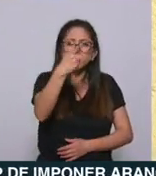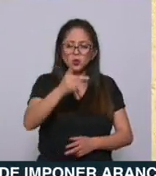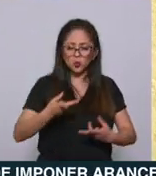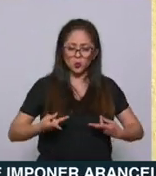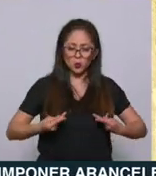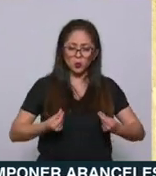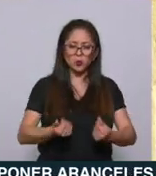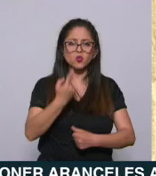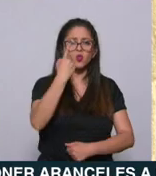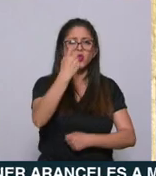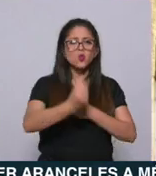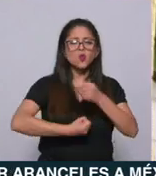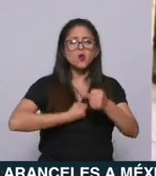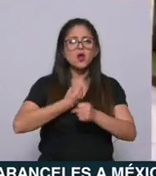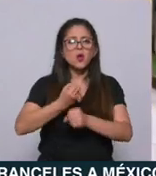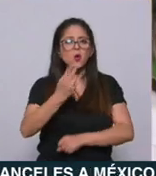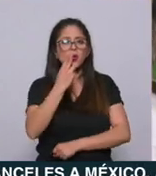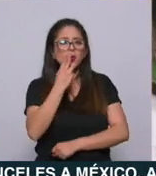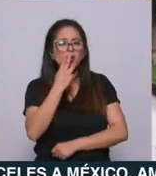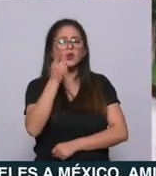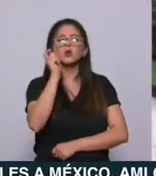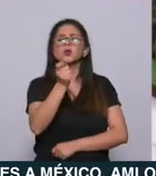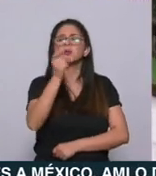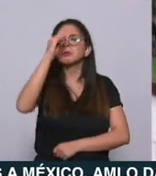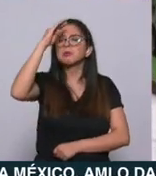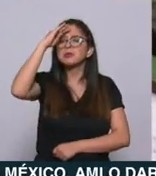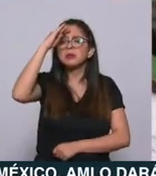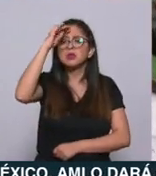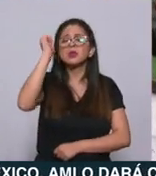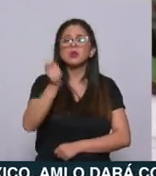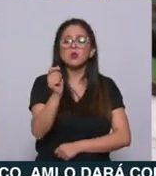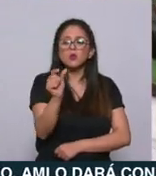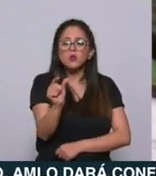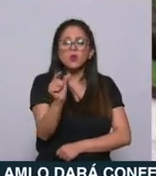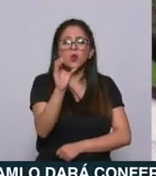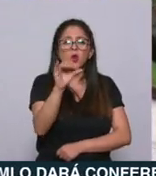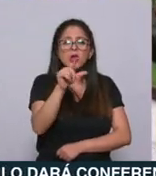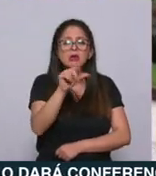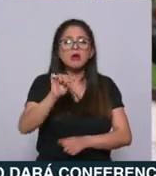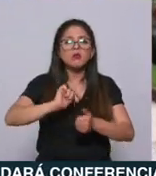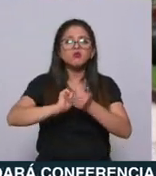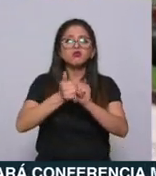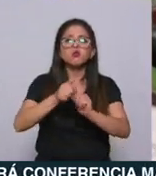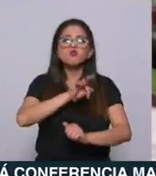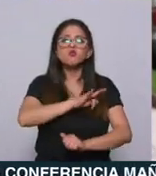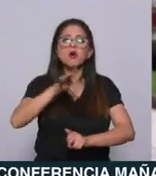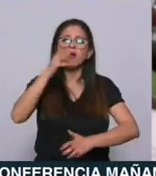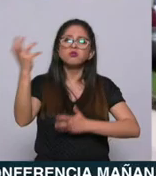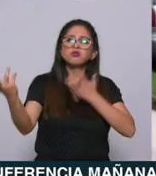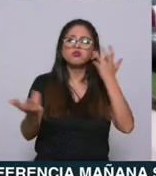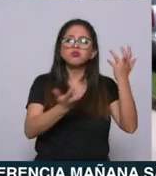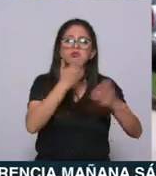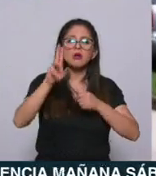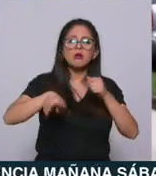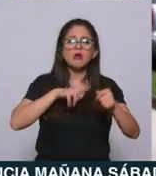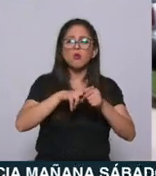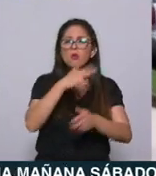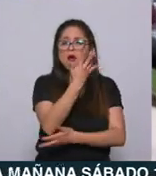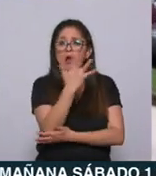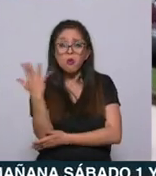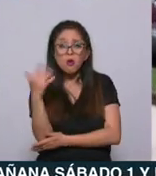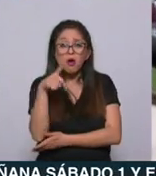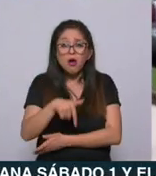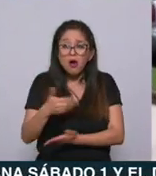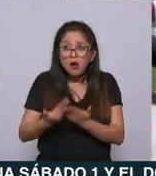año en esto. Y además no solo es eso, también una colilla puede ocasionar un incendio forestal. Y como está la calidad del aire últimamente,